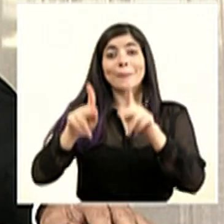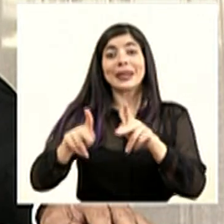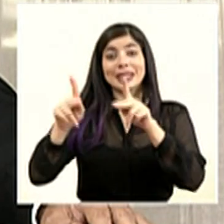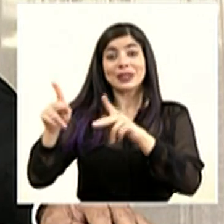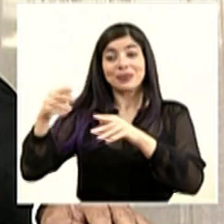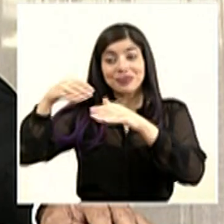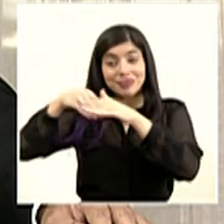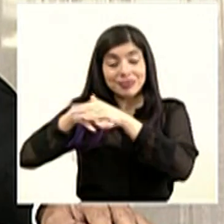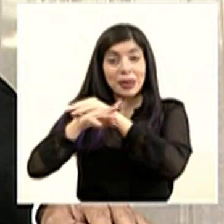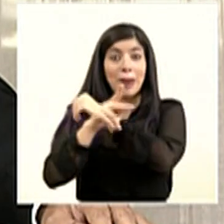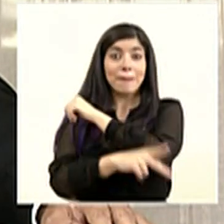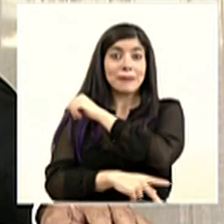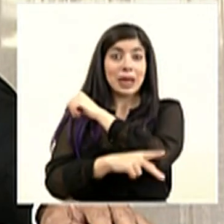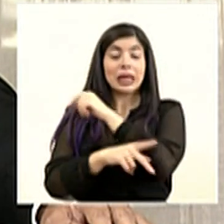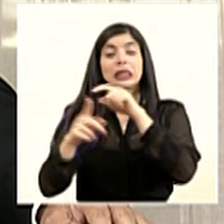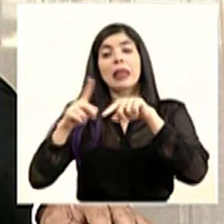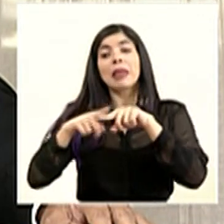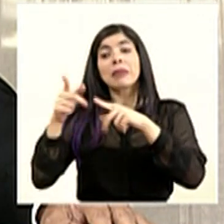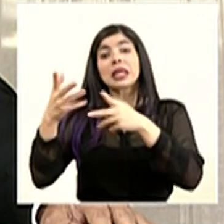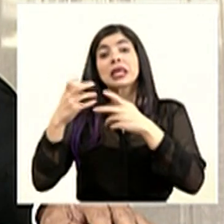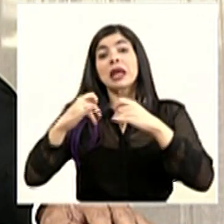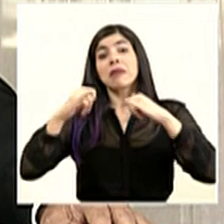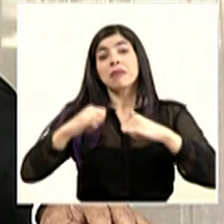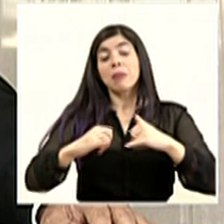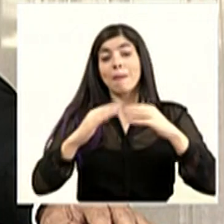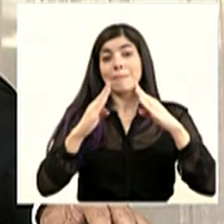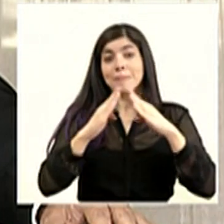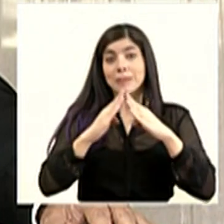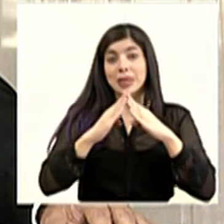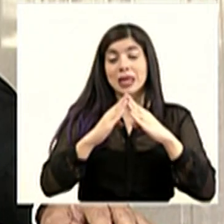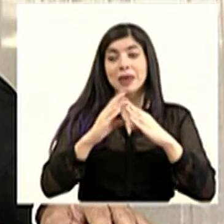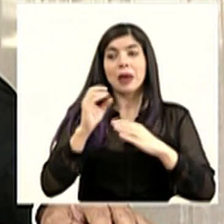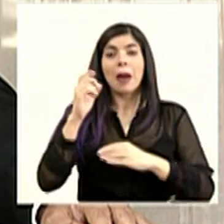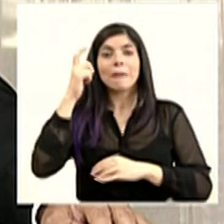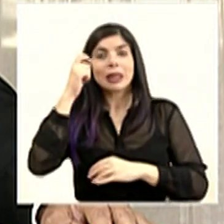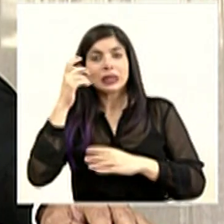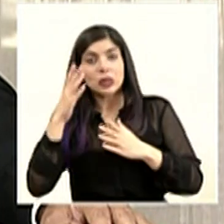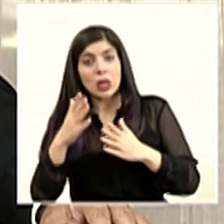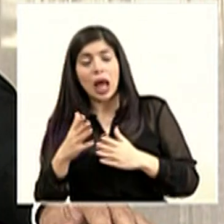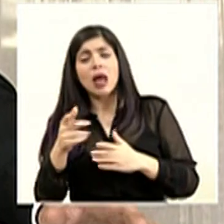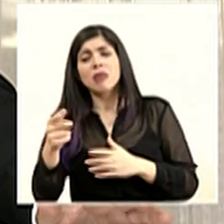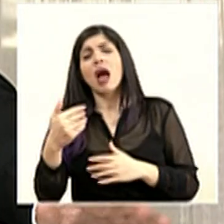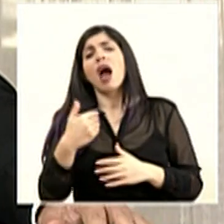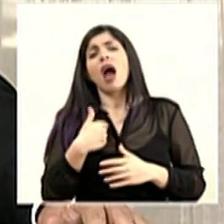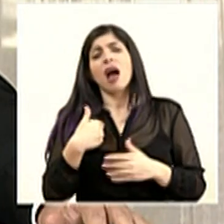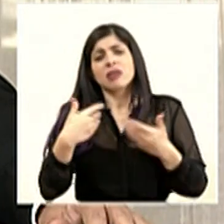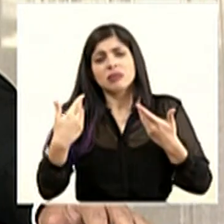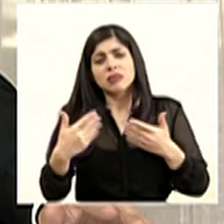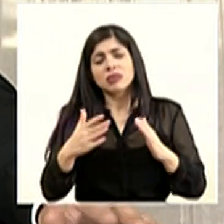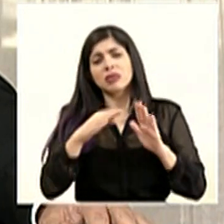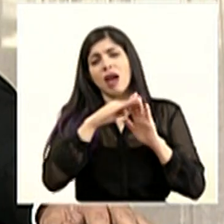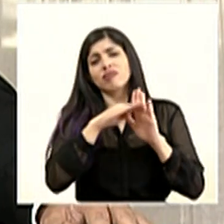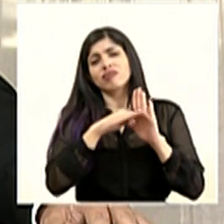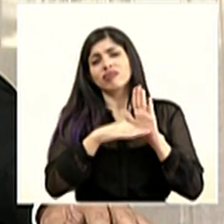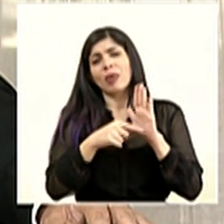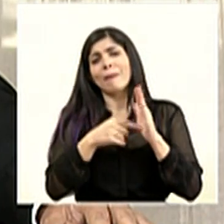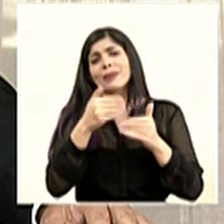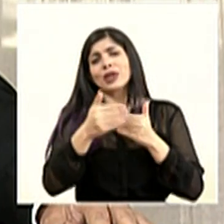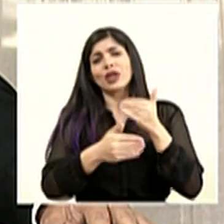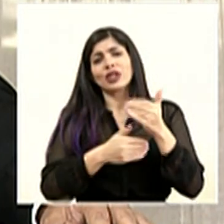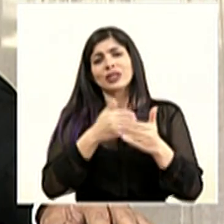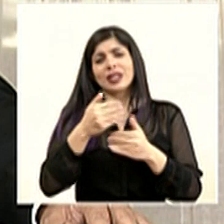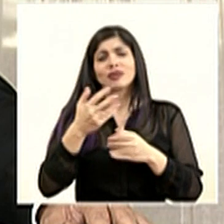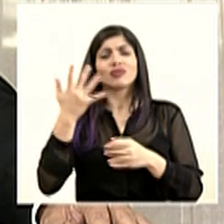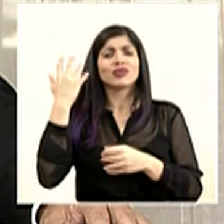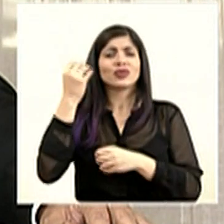ingresan al país, ya bien sea porque quieren establecerse acá como residentes, pensionados y demás, pues existe todo un procedimiento a lo largo de los años que nos